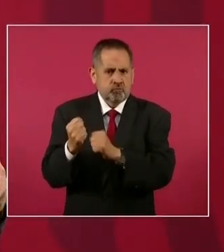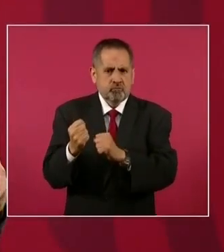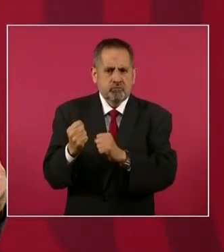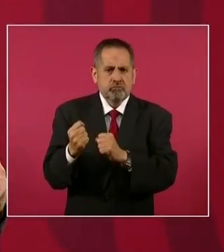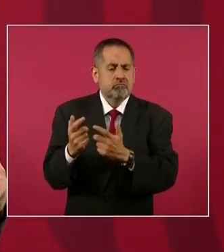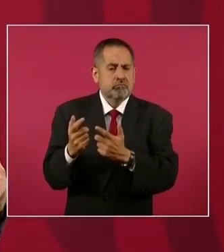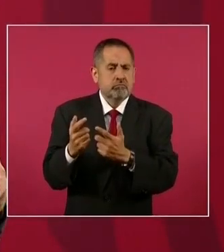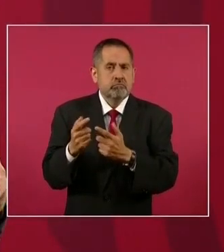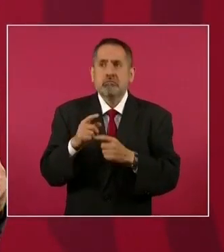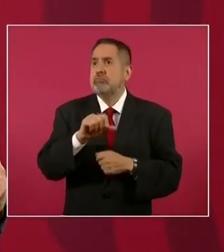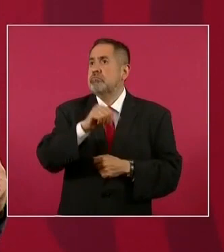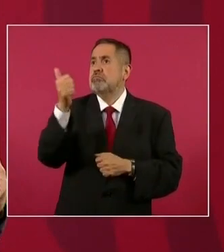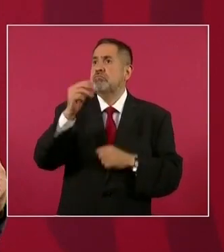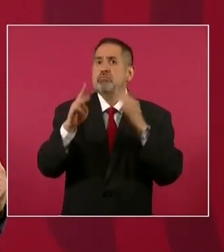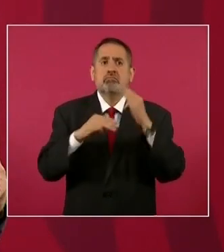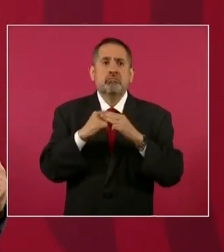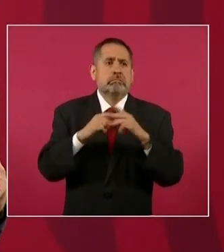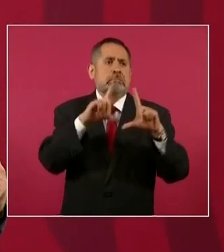menos